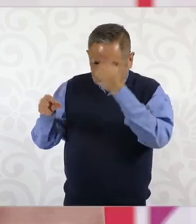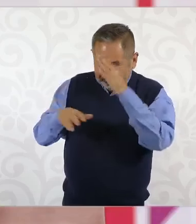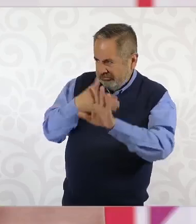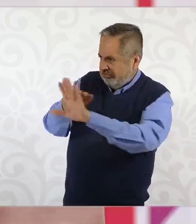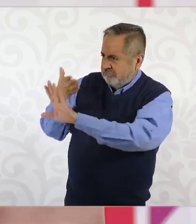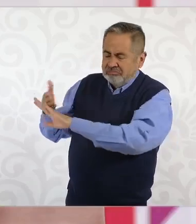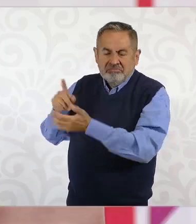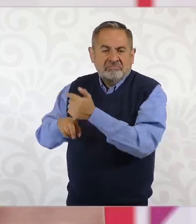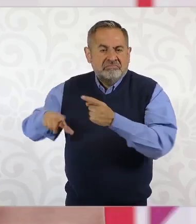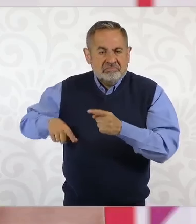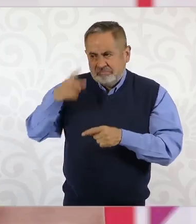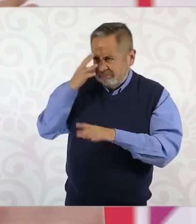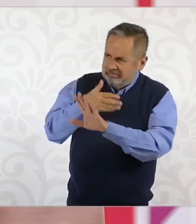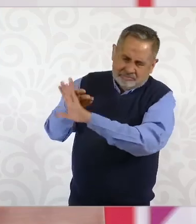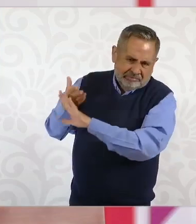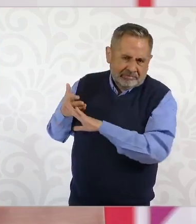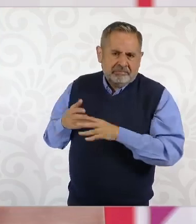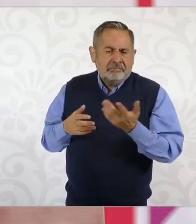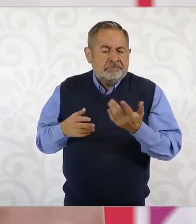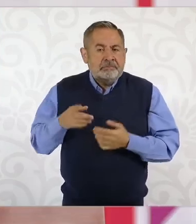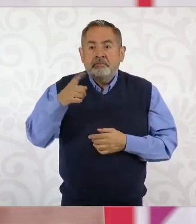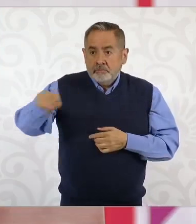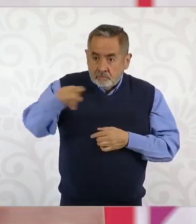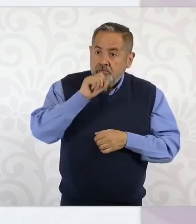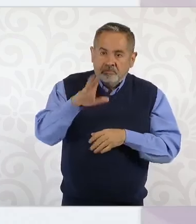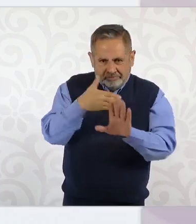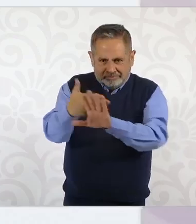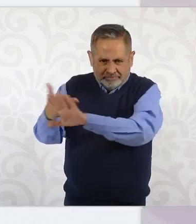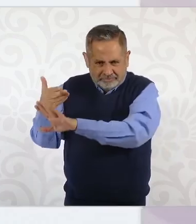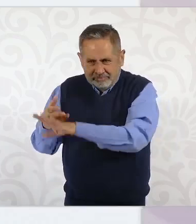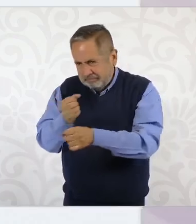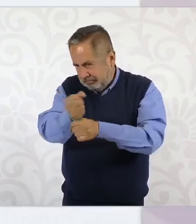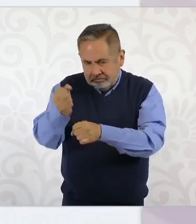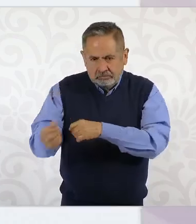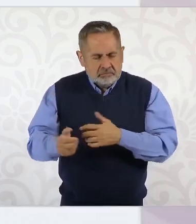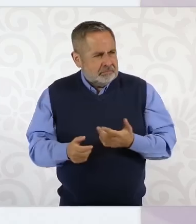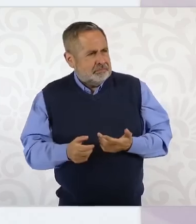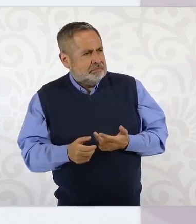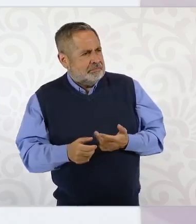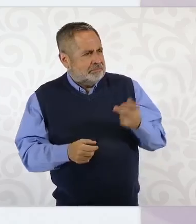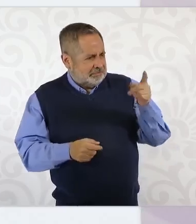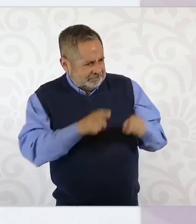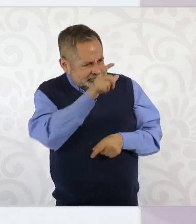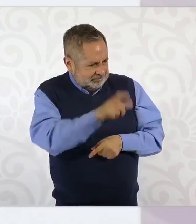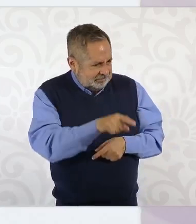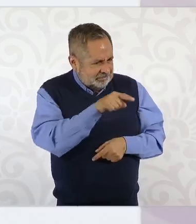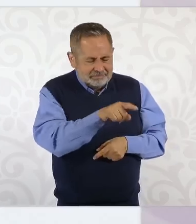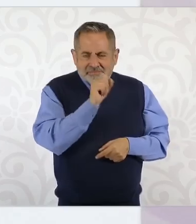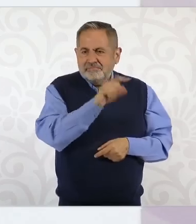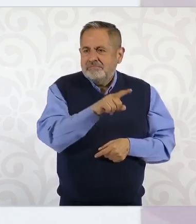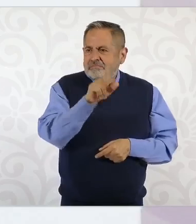gobierno de México y a muchos de ustedes en sus… Pues resulta que uno de ellos pues es un tipo